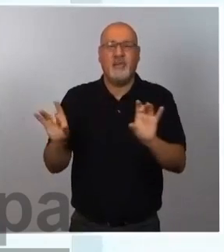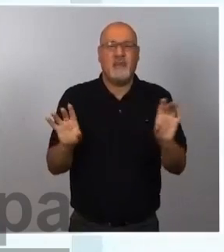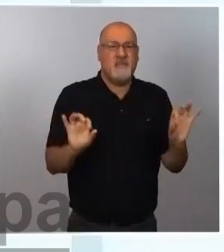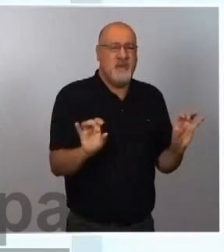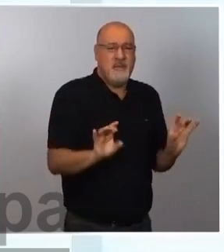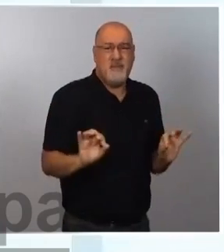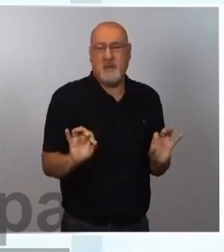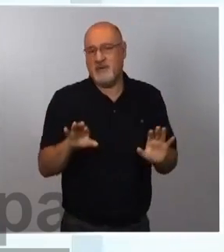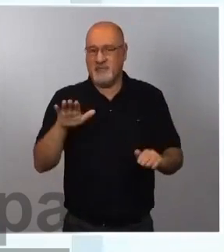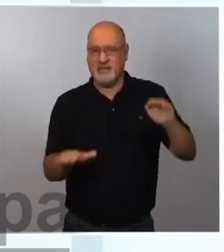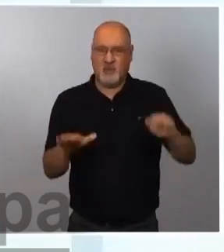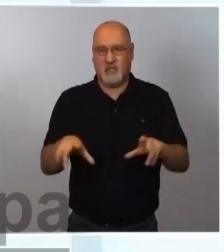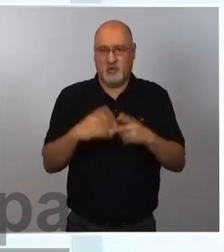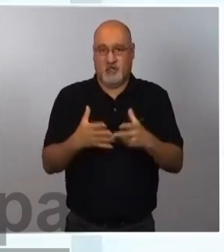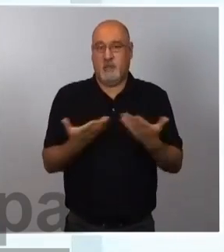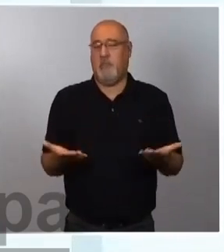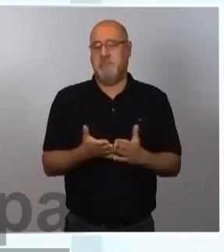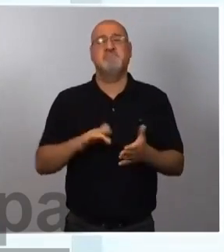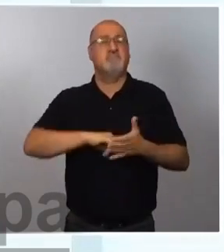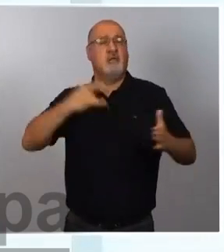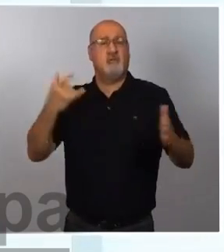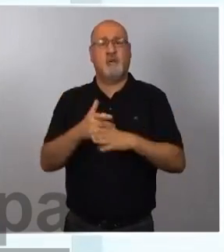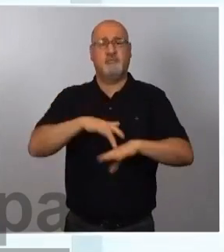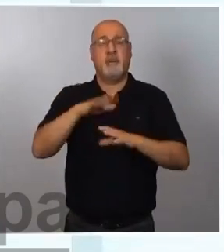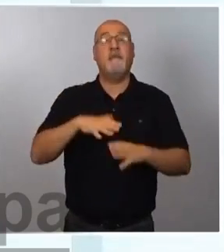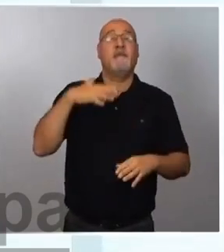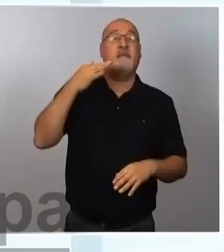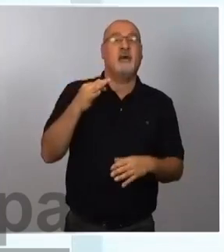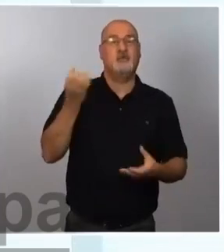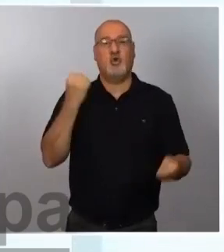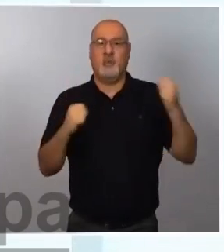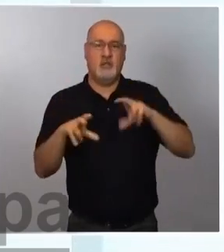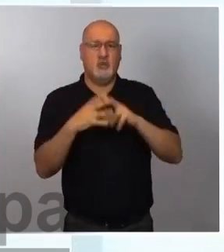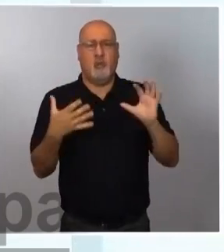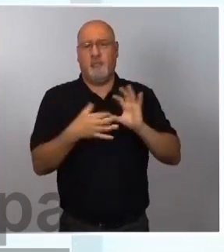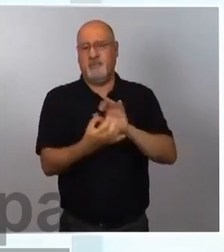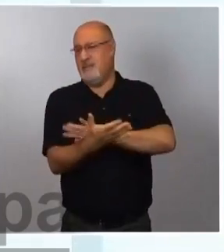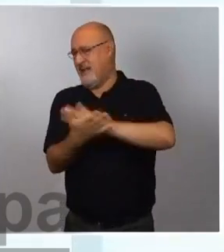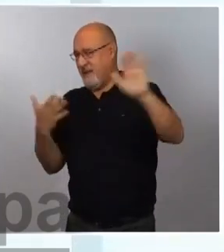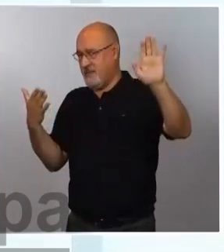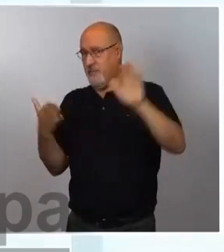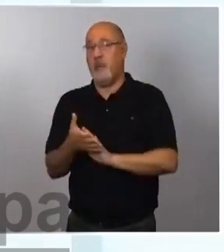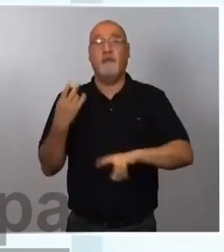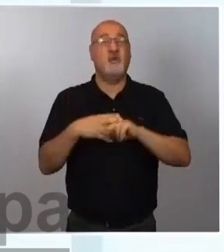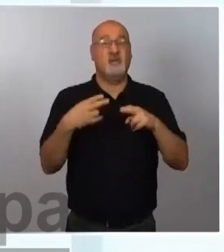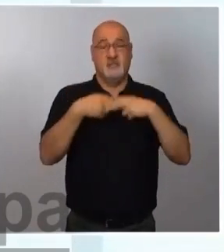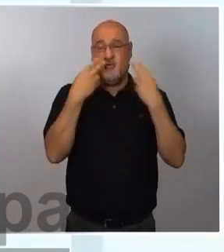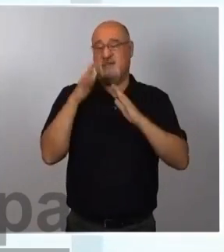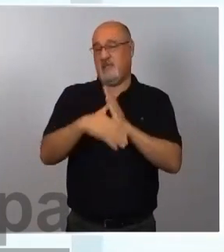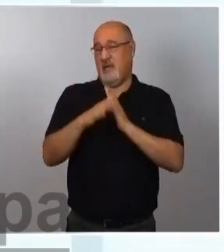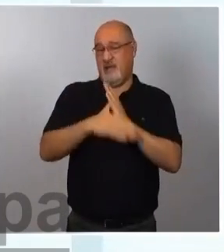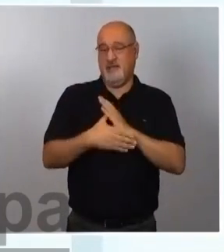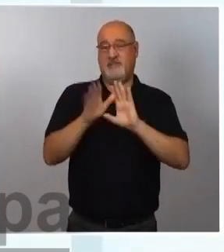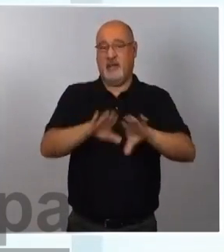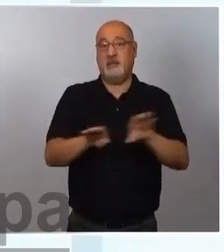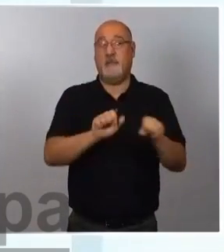Yo creo que el avance de las tecnologías y el comportamiento social han ido a menudo más rápido que las políticas públicas. Y creo que la pandemia nos ha dejado